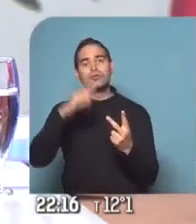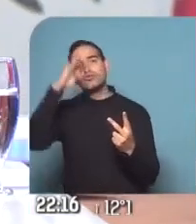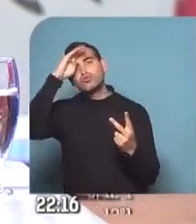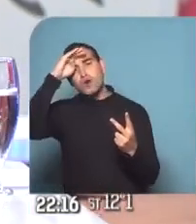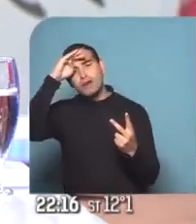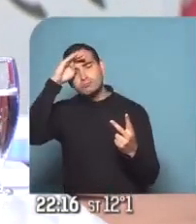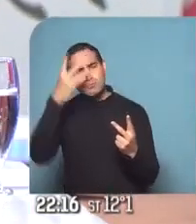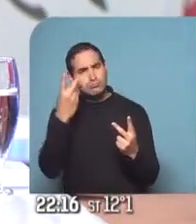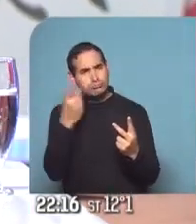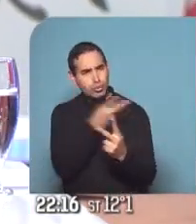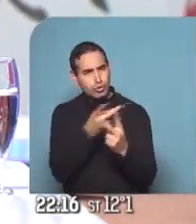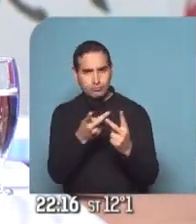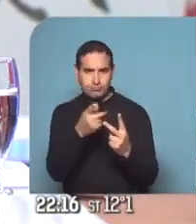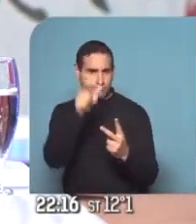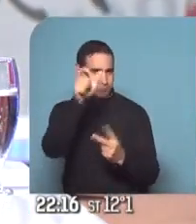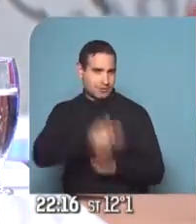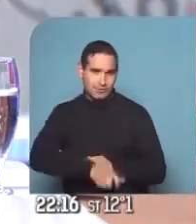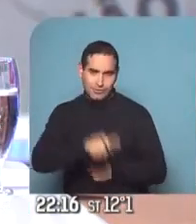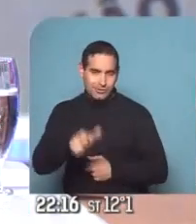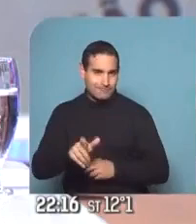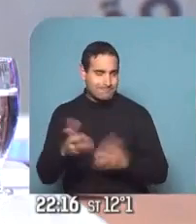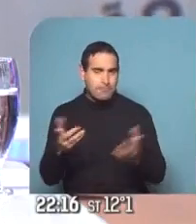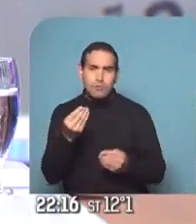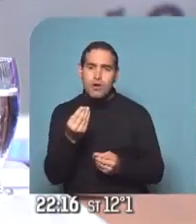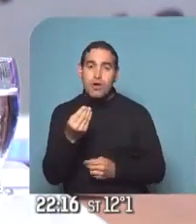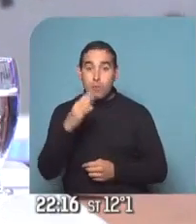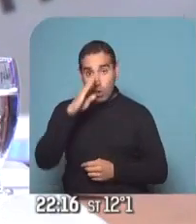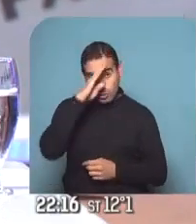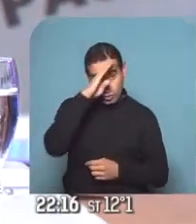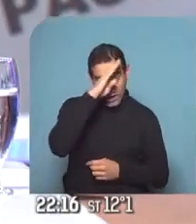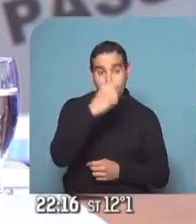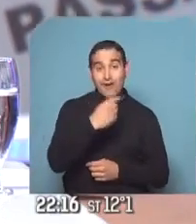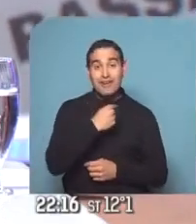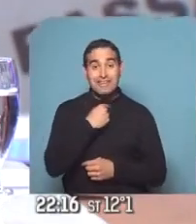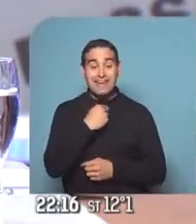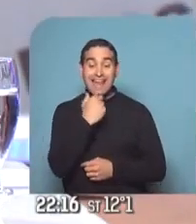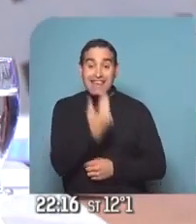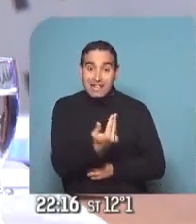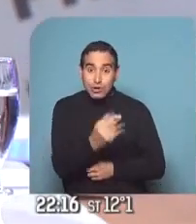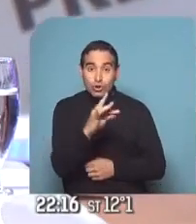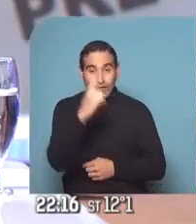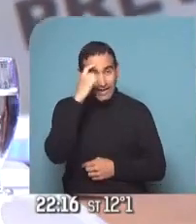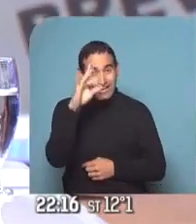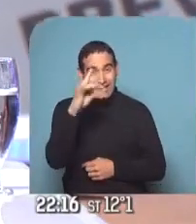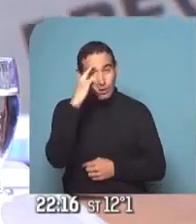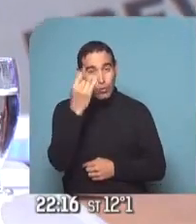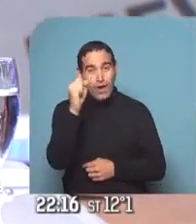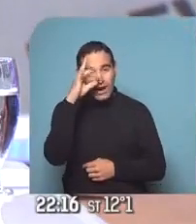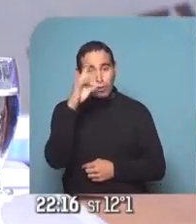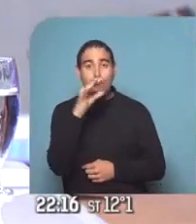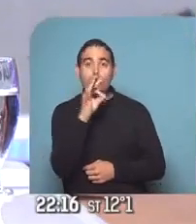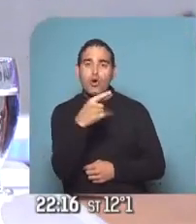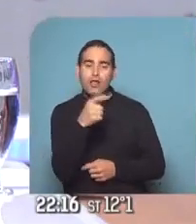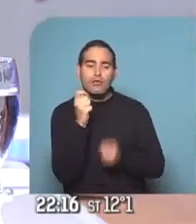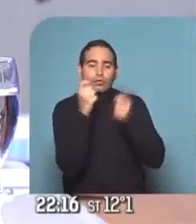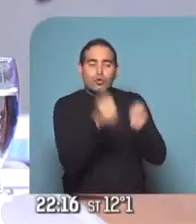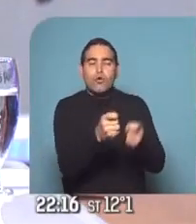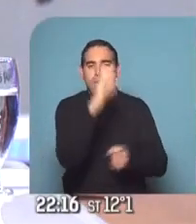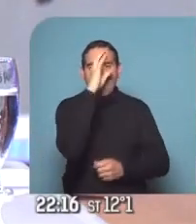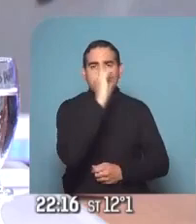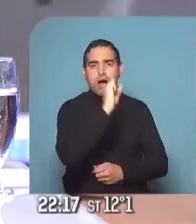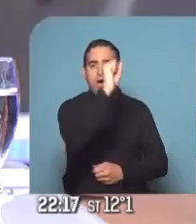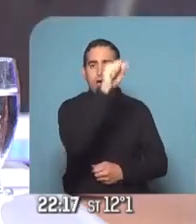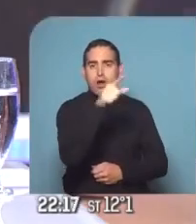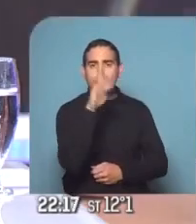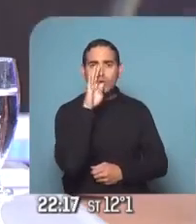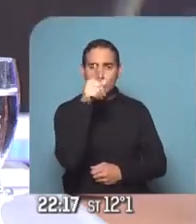dos personajes? Bueno, porque Bolsonaro quiere designar a su hijo Eduardo como embajador en Estados Unidos, lo cual